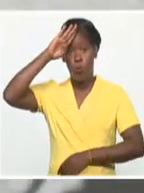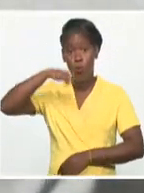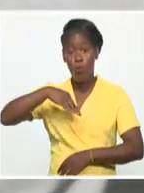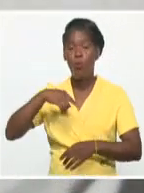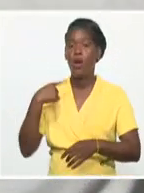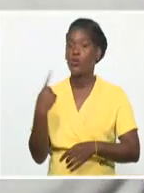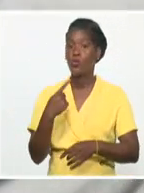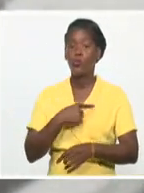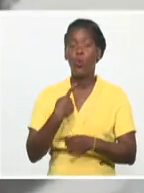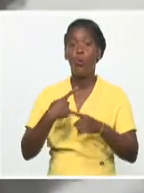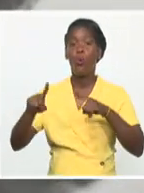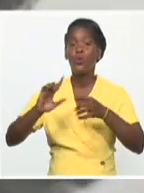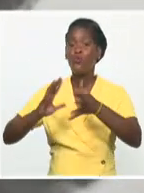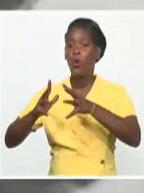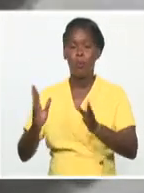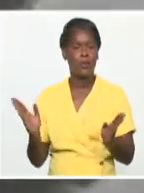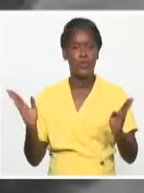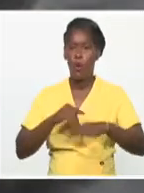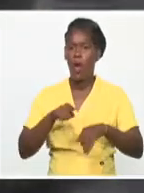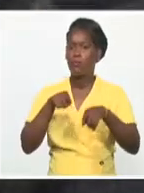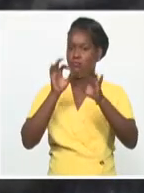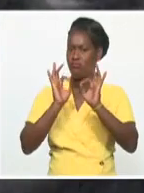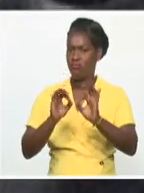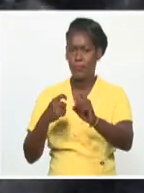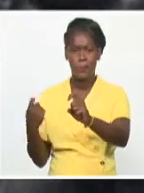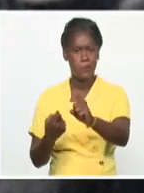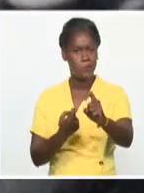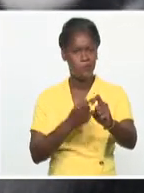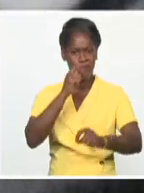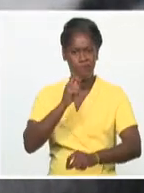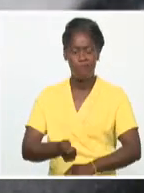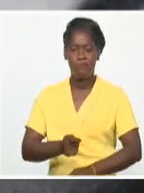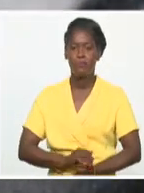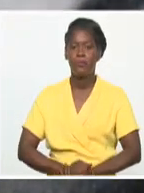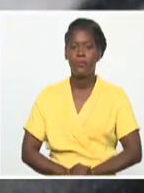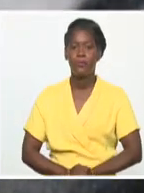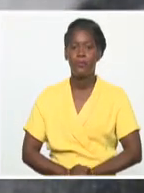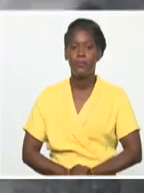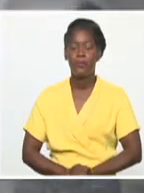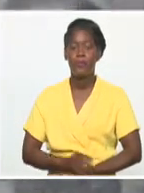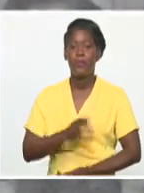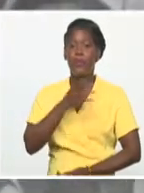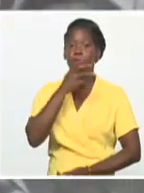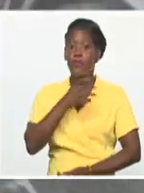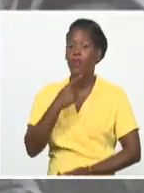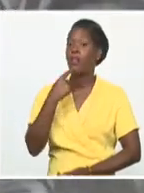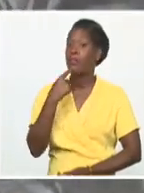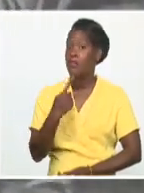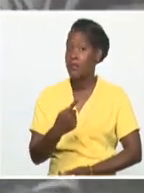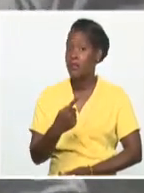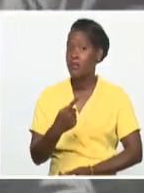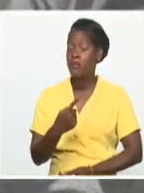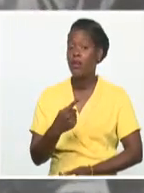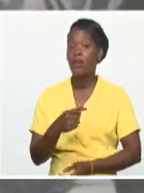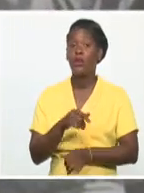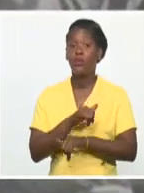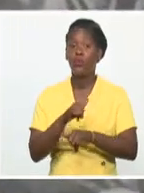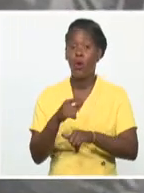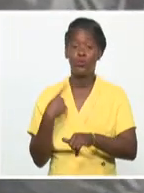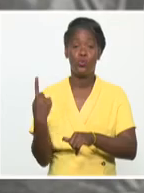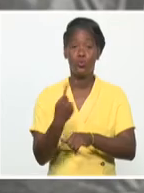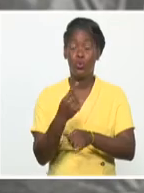camino pasado unos días del enfrentamiento en una carta a frank país fidel refiere que sin tanto derroche de valor no hubiese sido posible